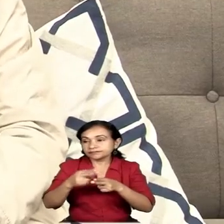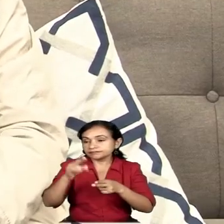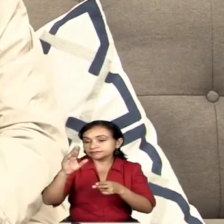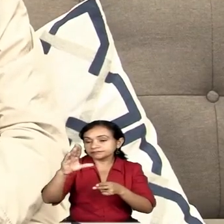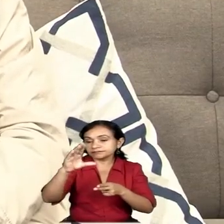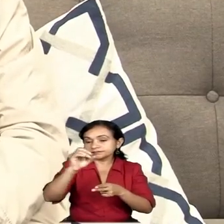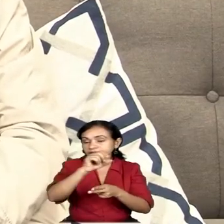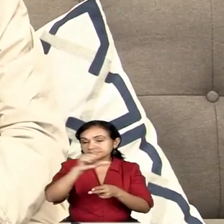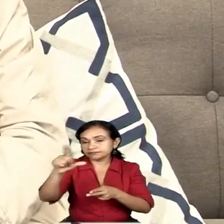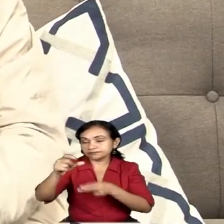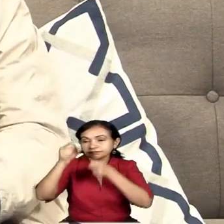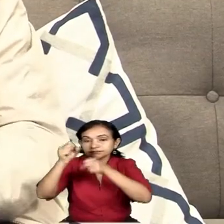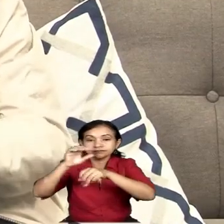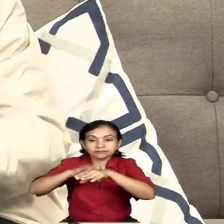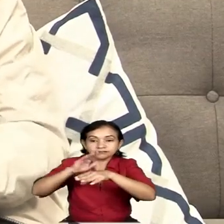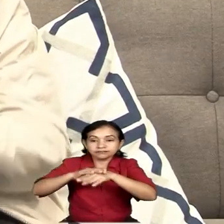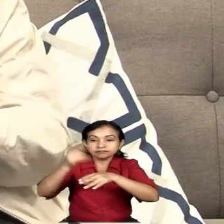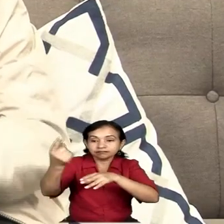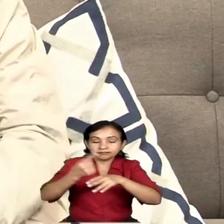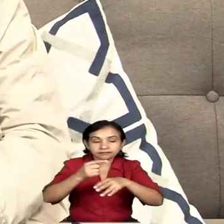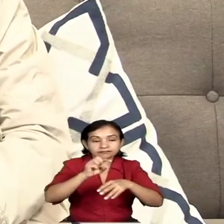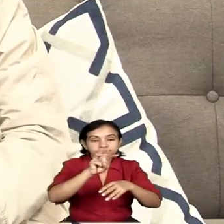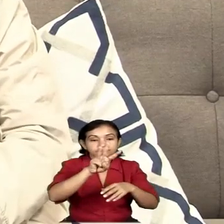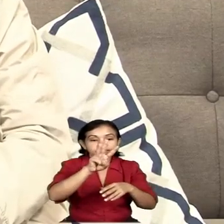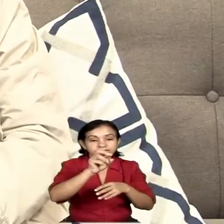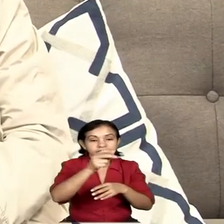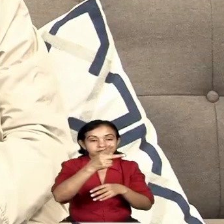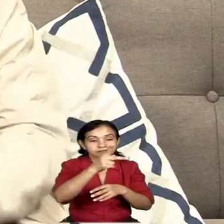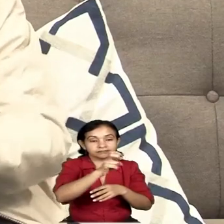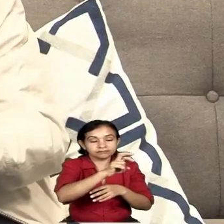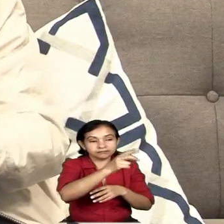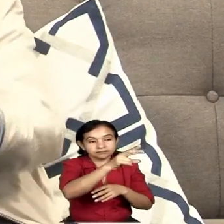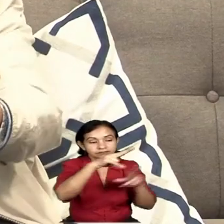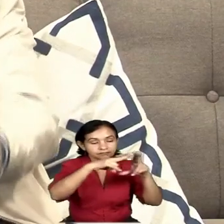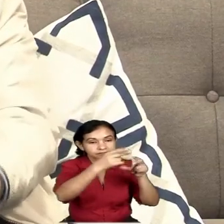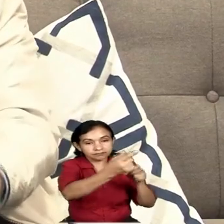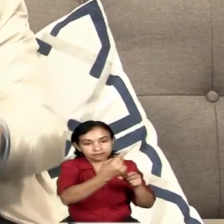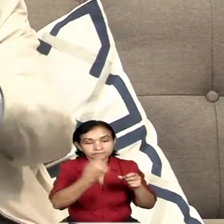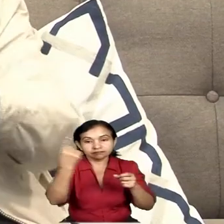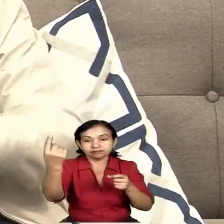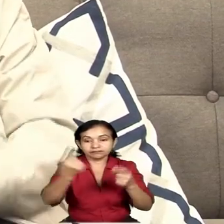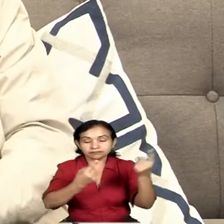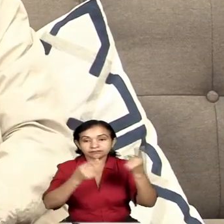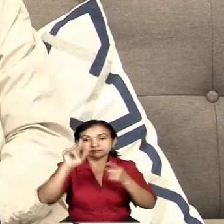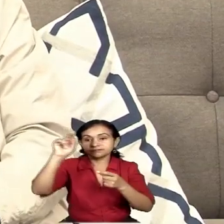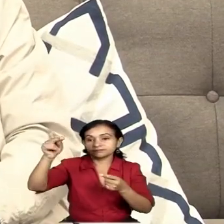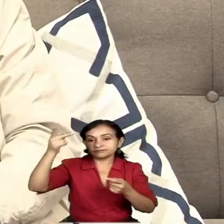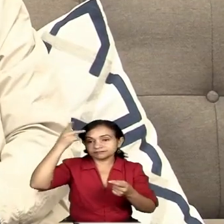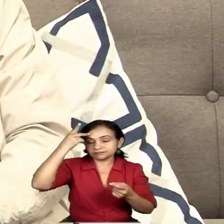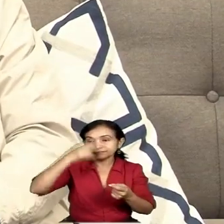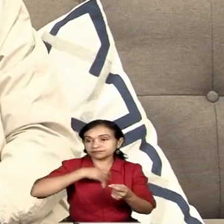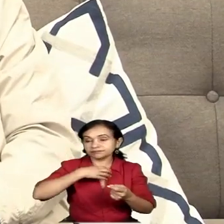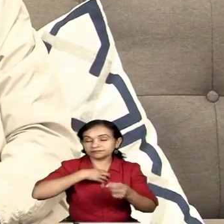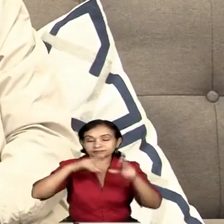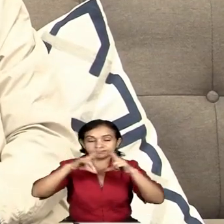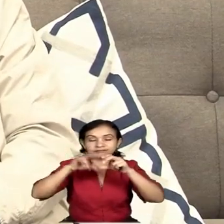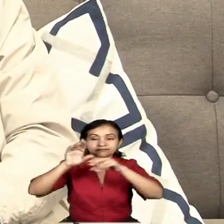Cole y a William Walker a Nicaragua si no fueron políticos nicaragüenses?